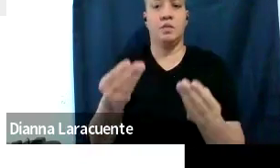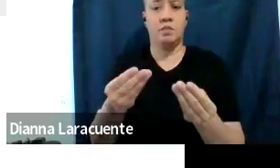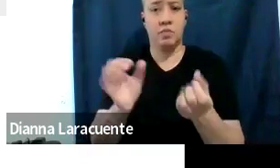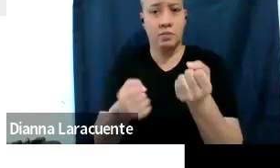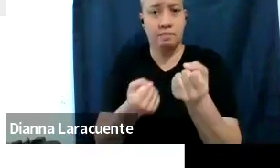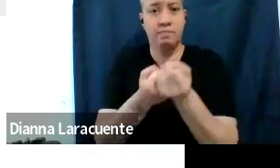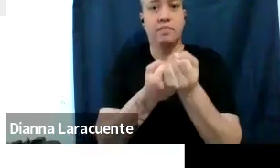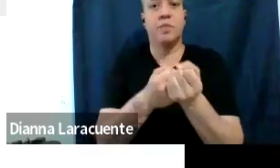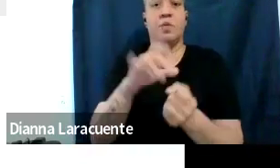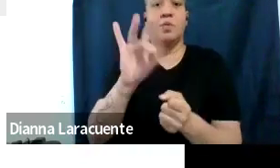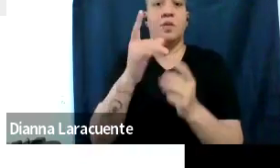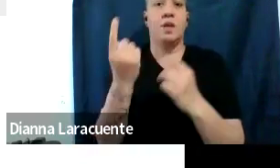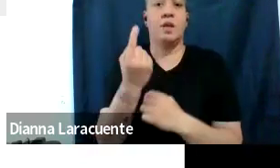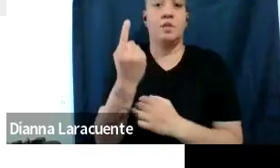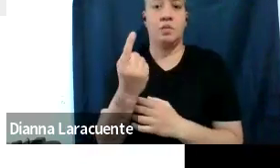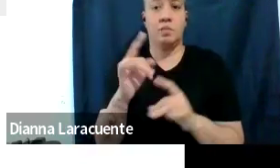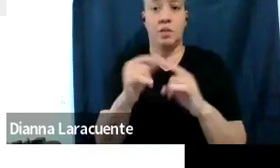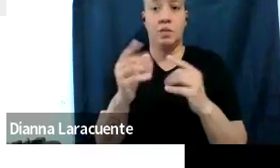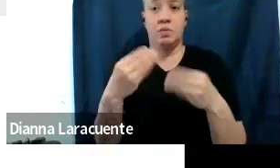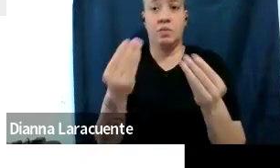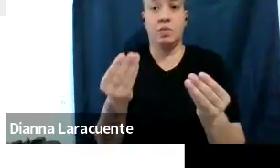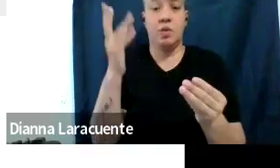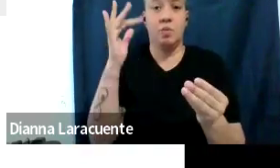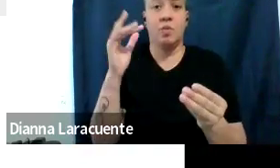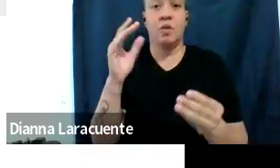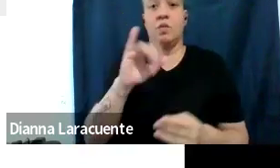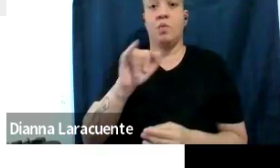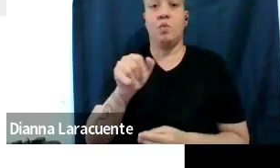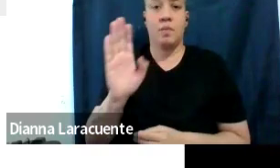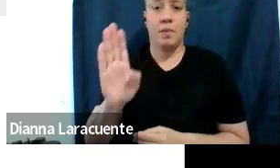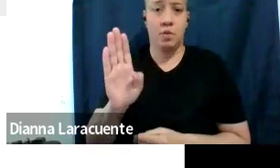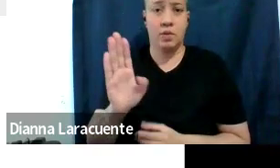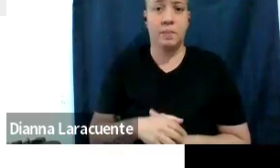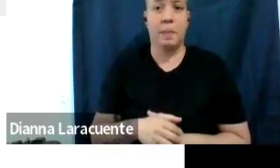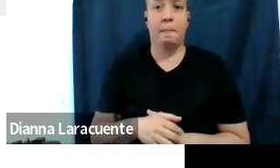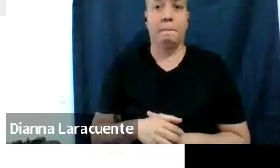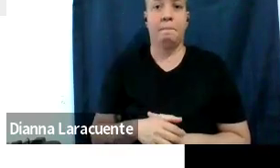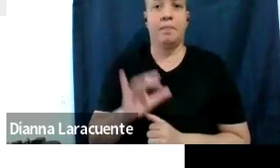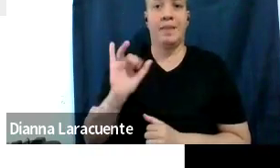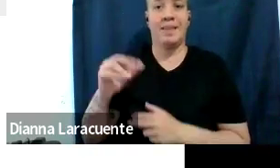poder conseguir algo, pero eso se lo dio porque hubo un Valdoriotti. Ese es su heredero